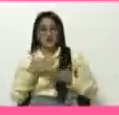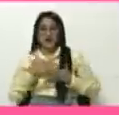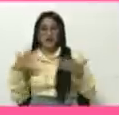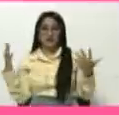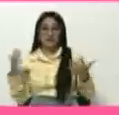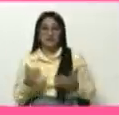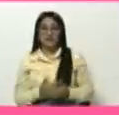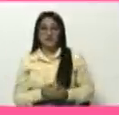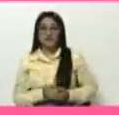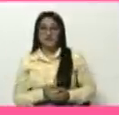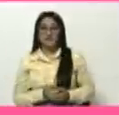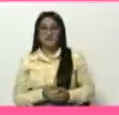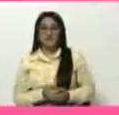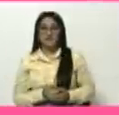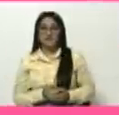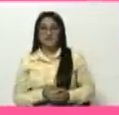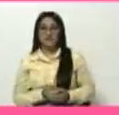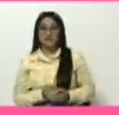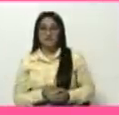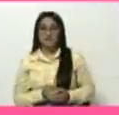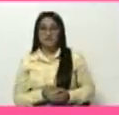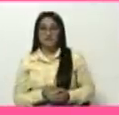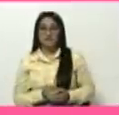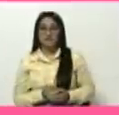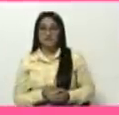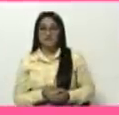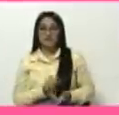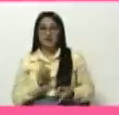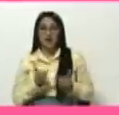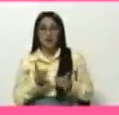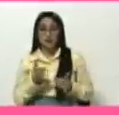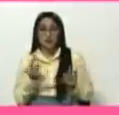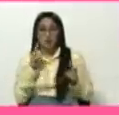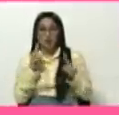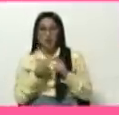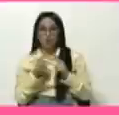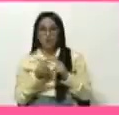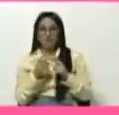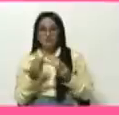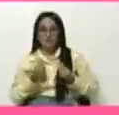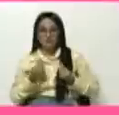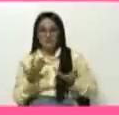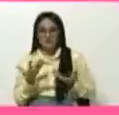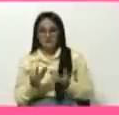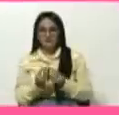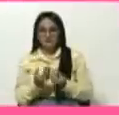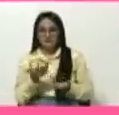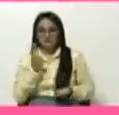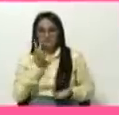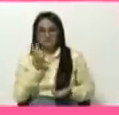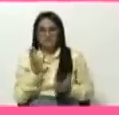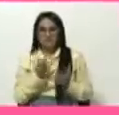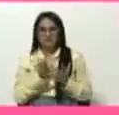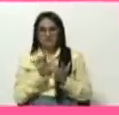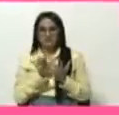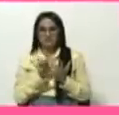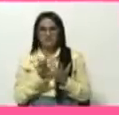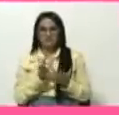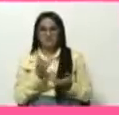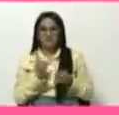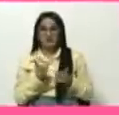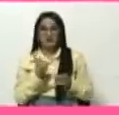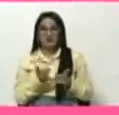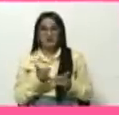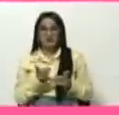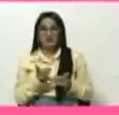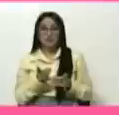un gigante que algunos de nosotros tuvimos la fortuna de vivirlo, ¿no? Algunos de ustedes